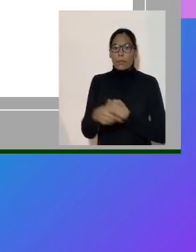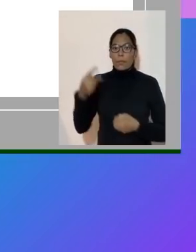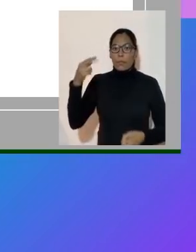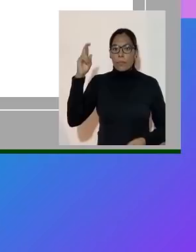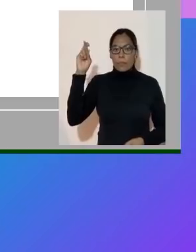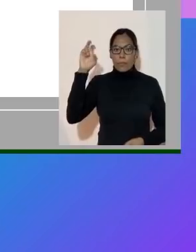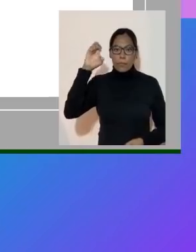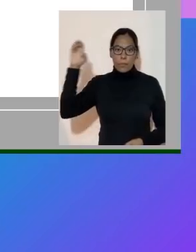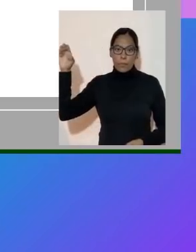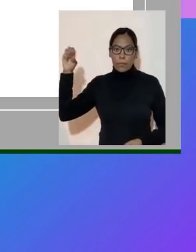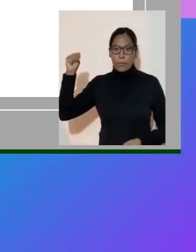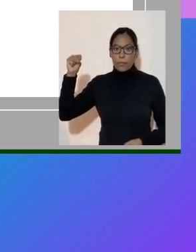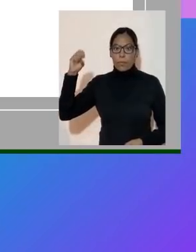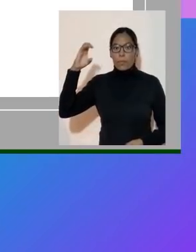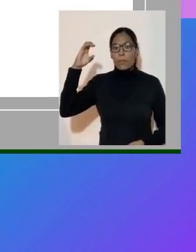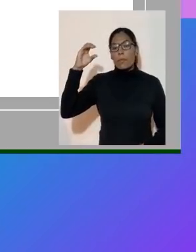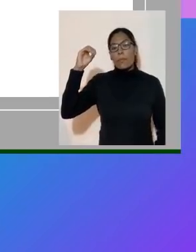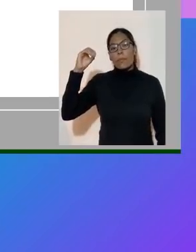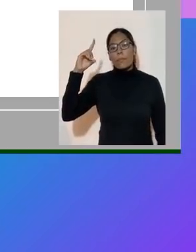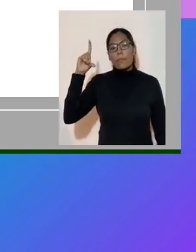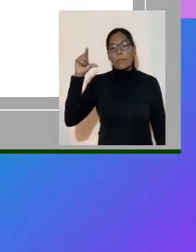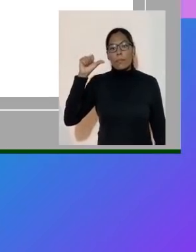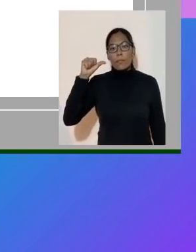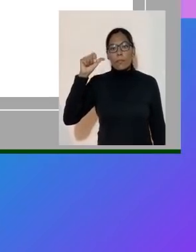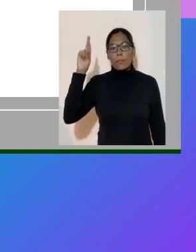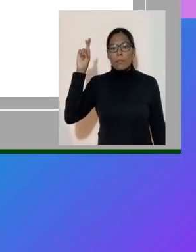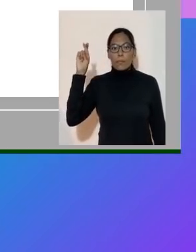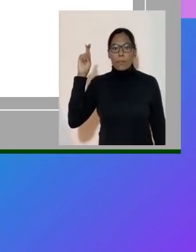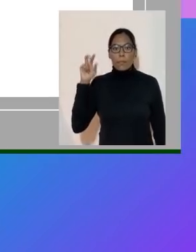a través de la Dirección de Educación Preescolar